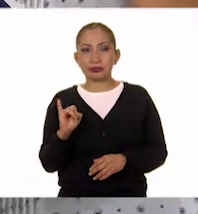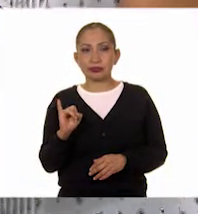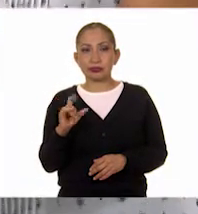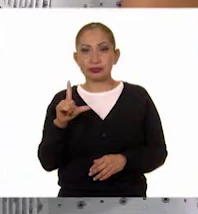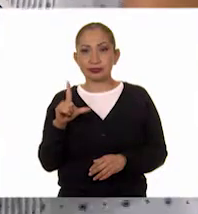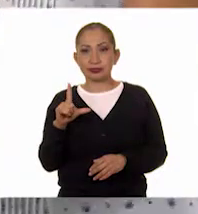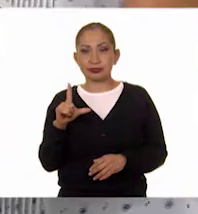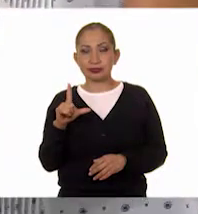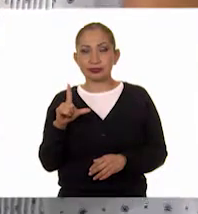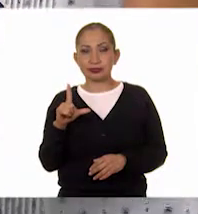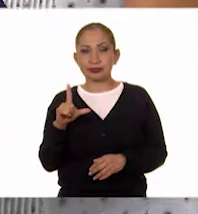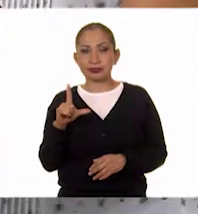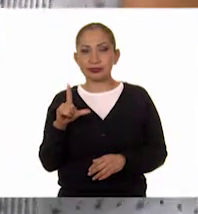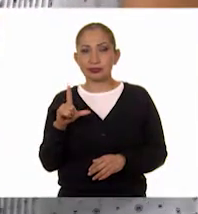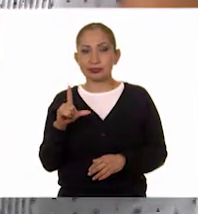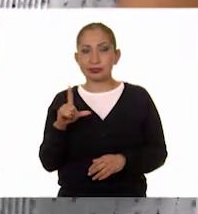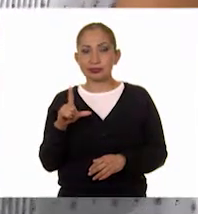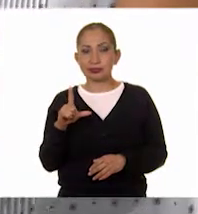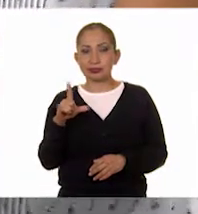L.